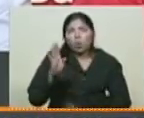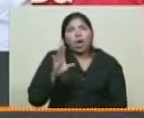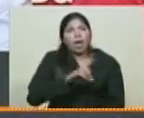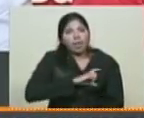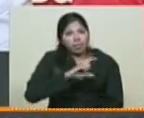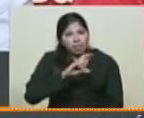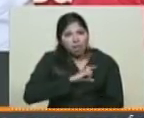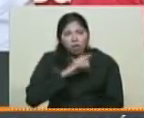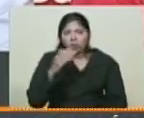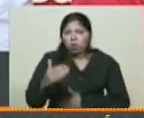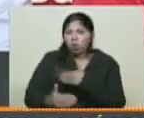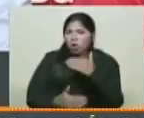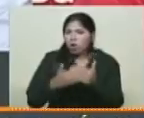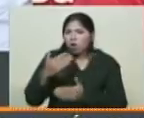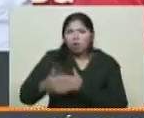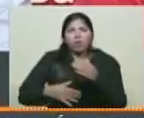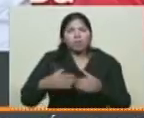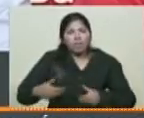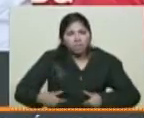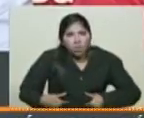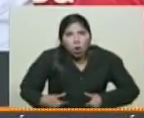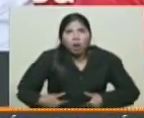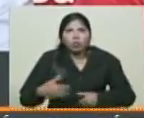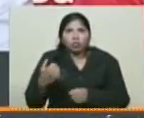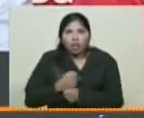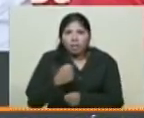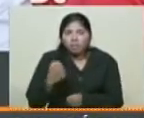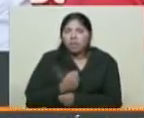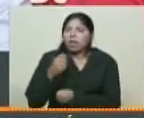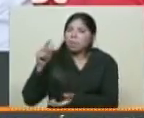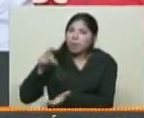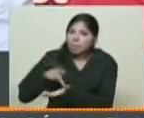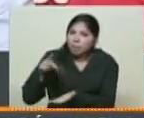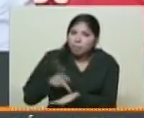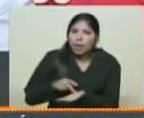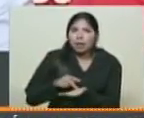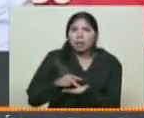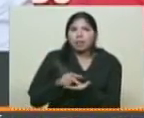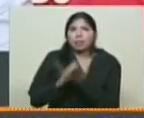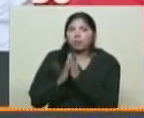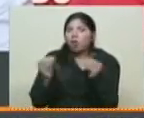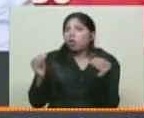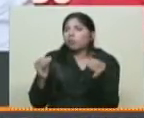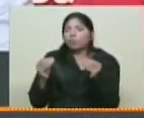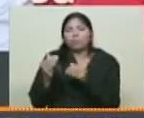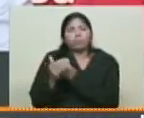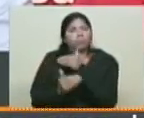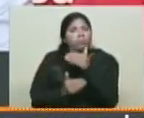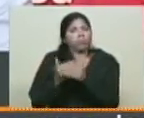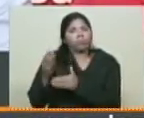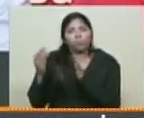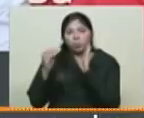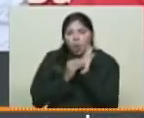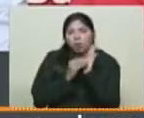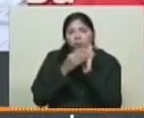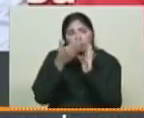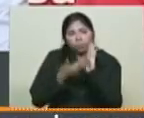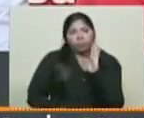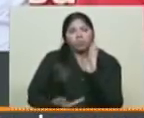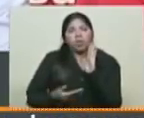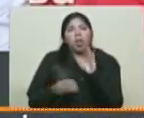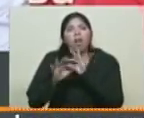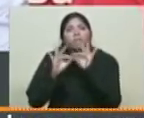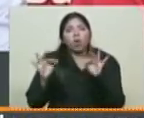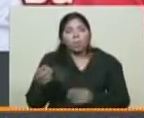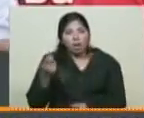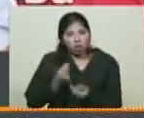ese camino del trabajo, del esfuerzo, de la participación y de la construcción del nuevo modelo económico que requiere